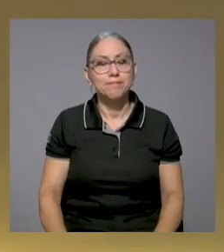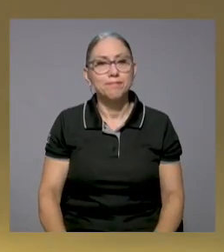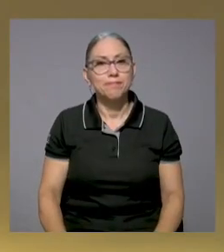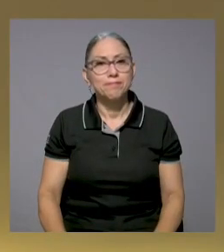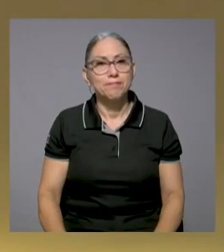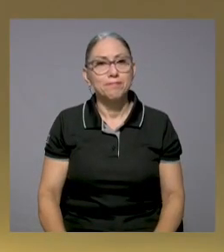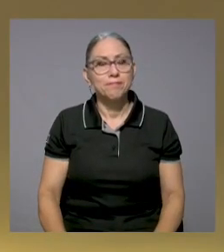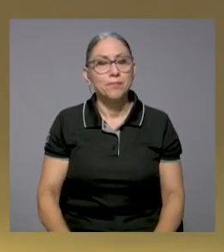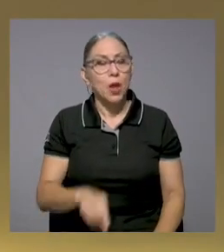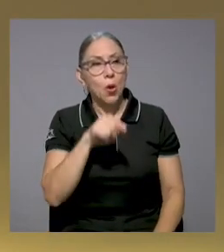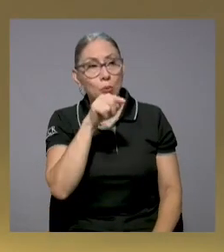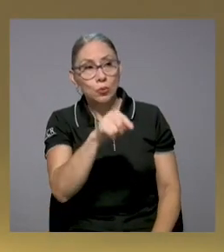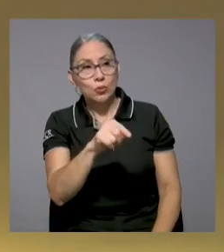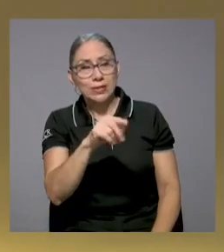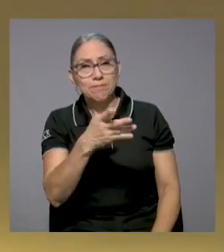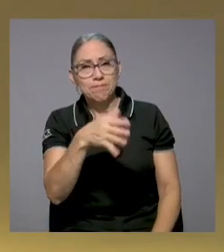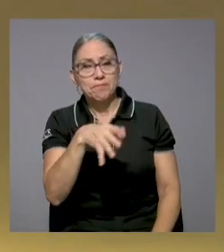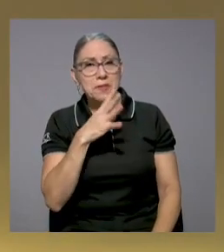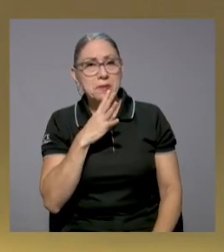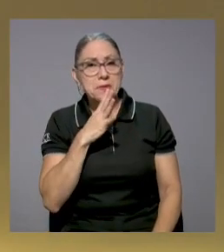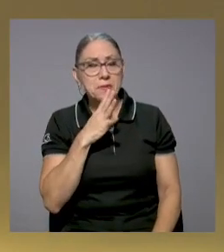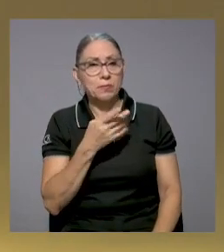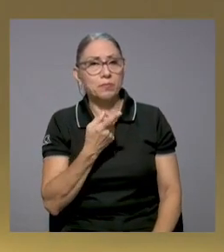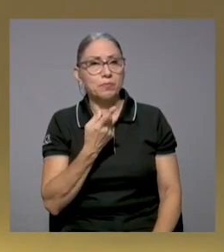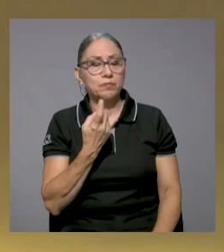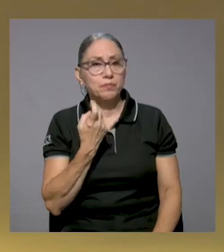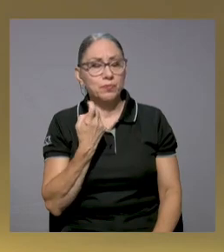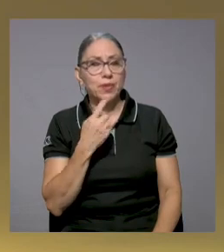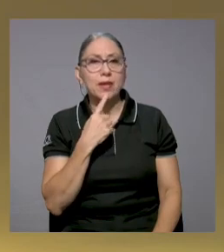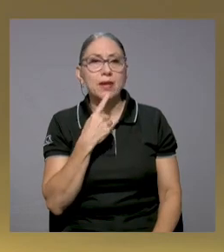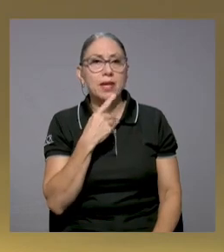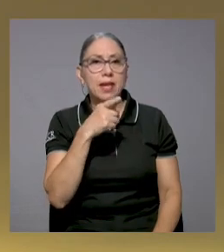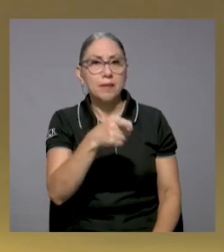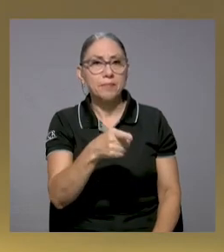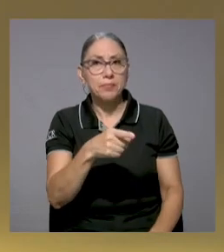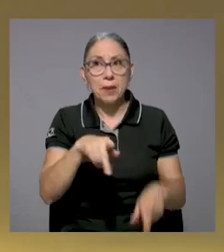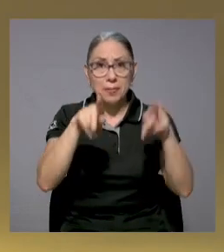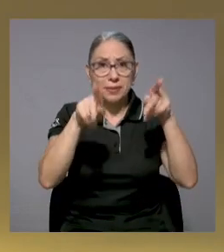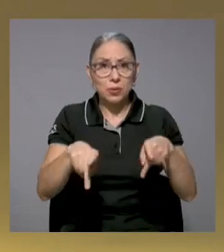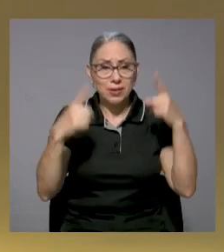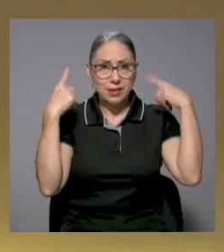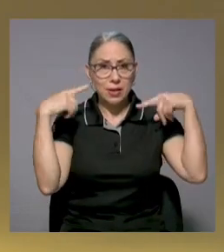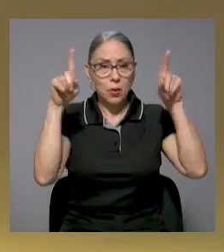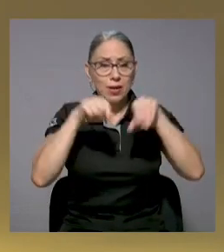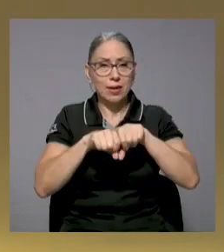el último punto que acaba de destacar, que logran graduarse,